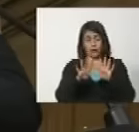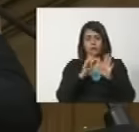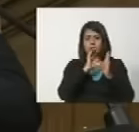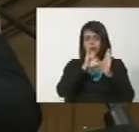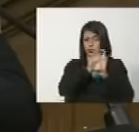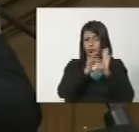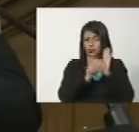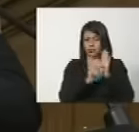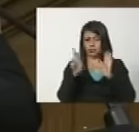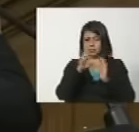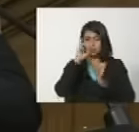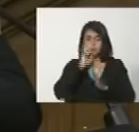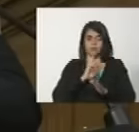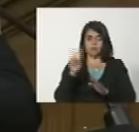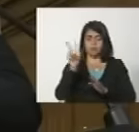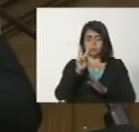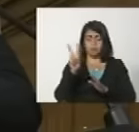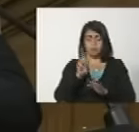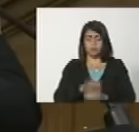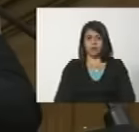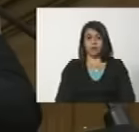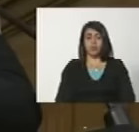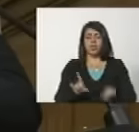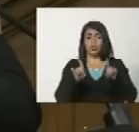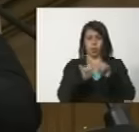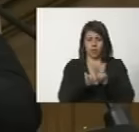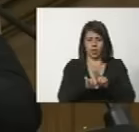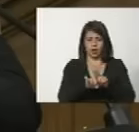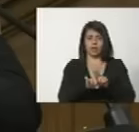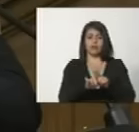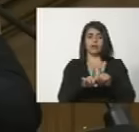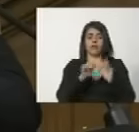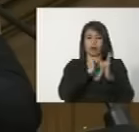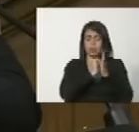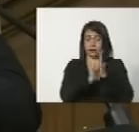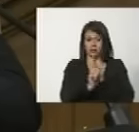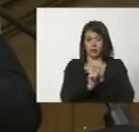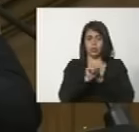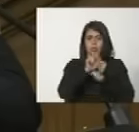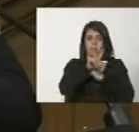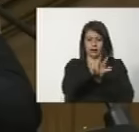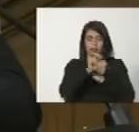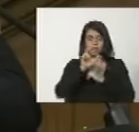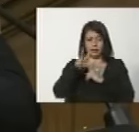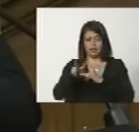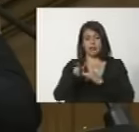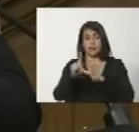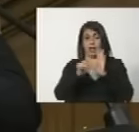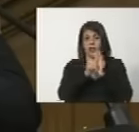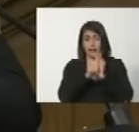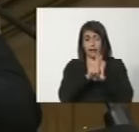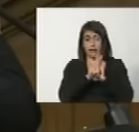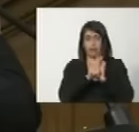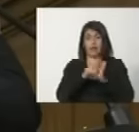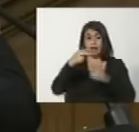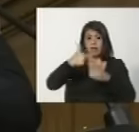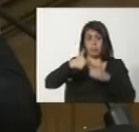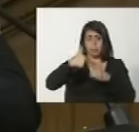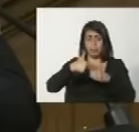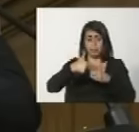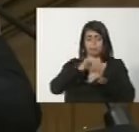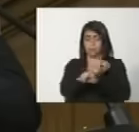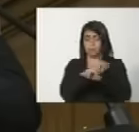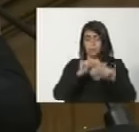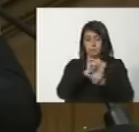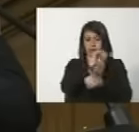la Constitución de la República Bolivariana de Venezuela, en concordancia con el artículo 33 de la Ley Orgánica de Hidrocarburos.